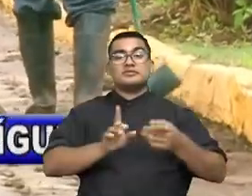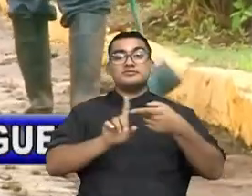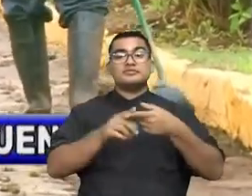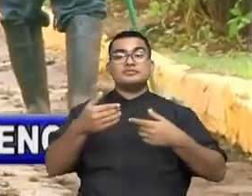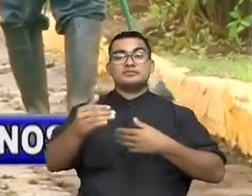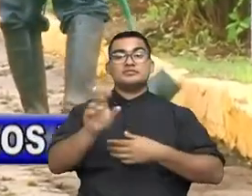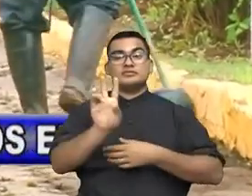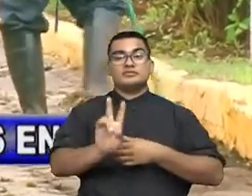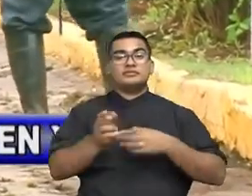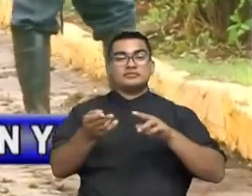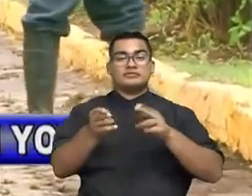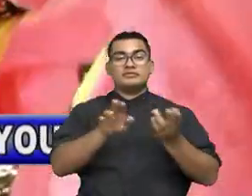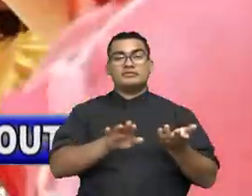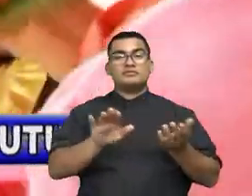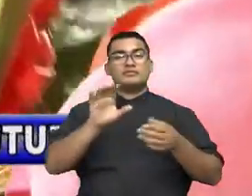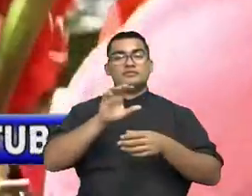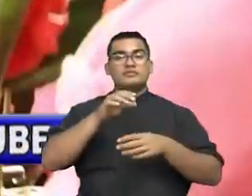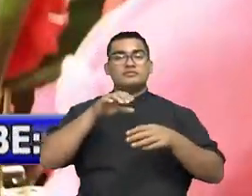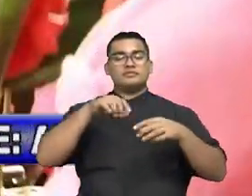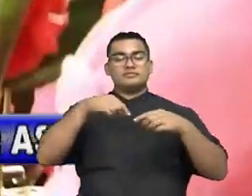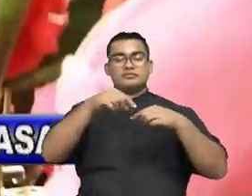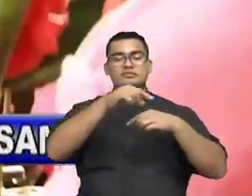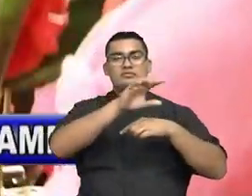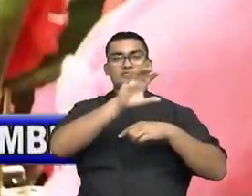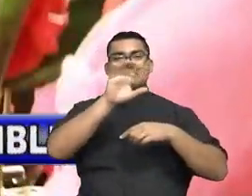de noviembre. En cada municipio